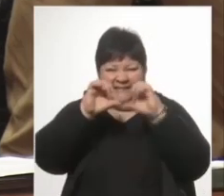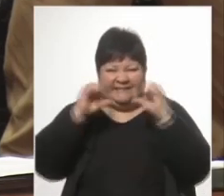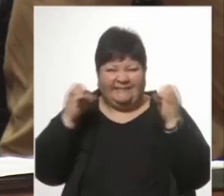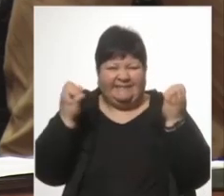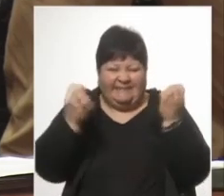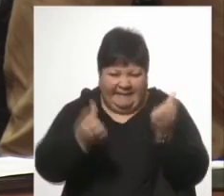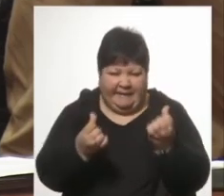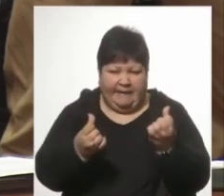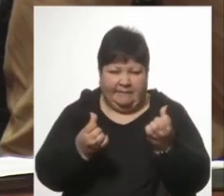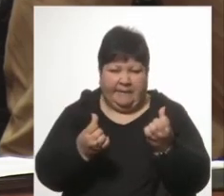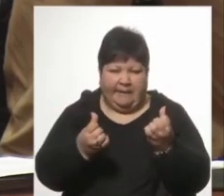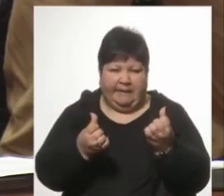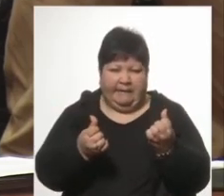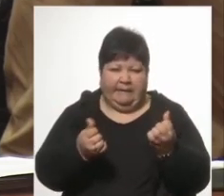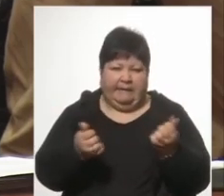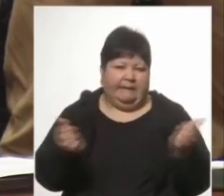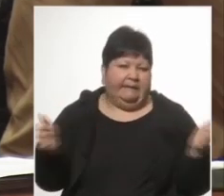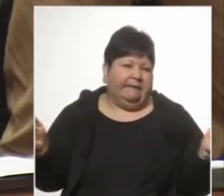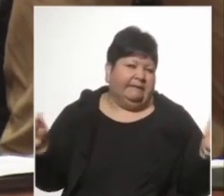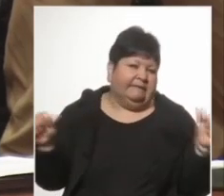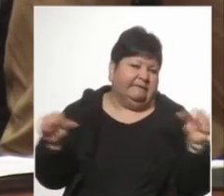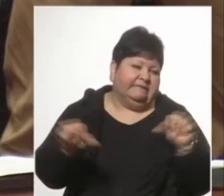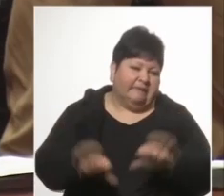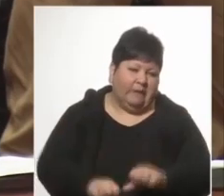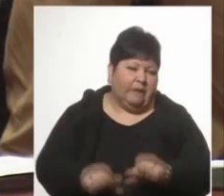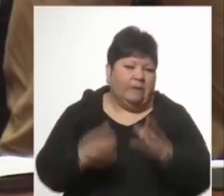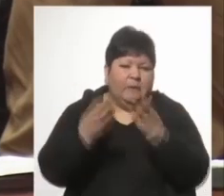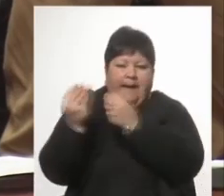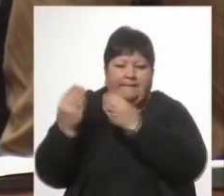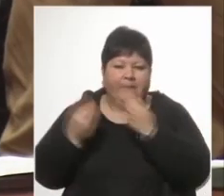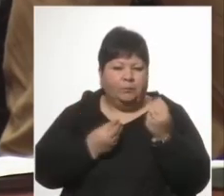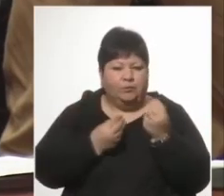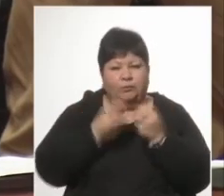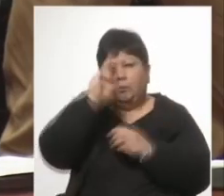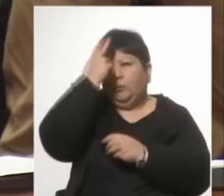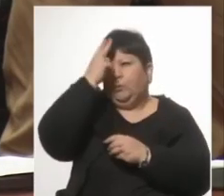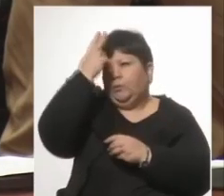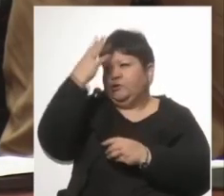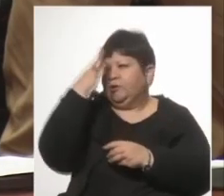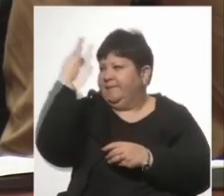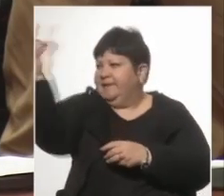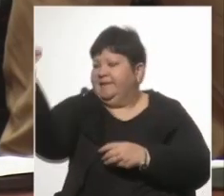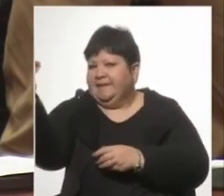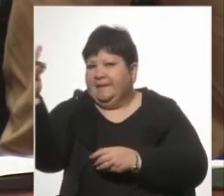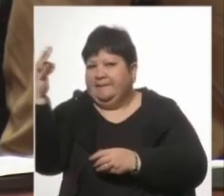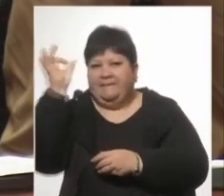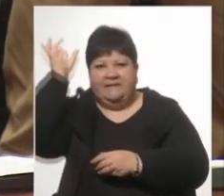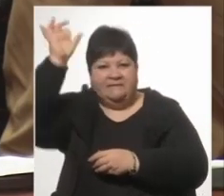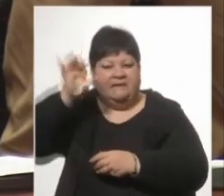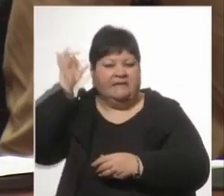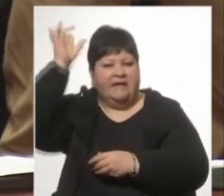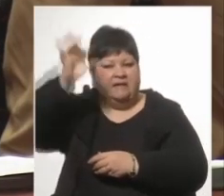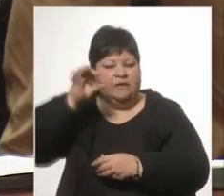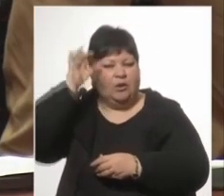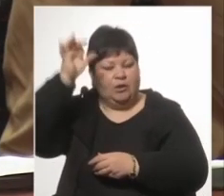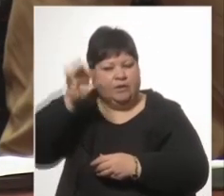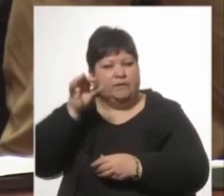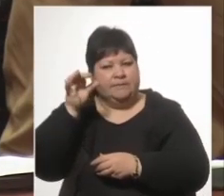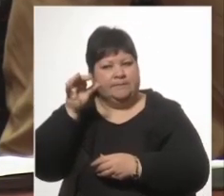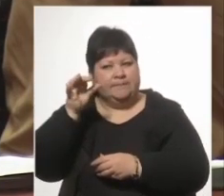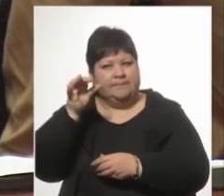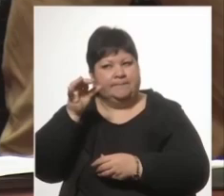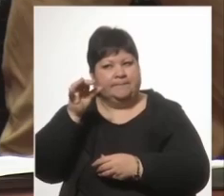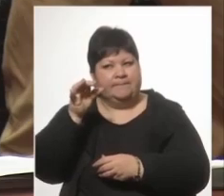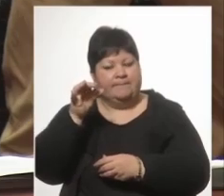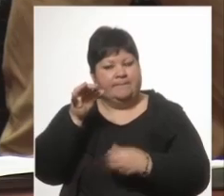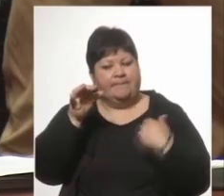defraudando así a un partido y a miles de uruguayos que me eligieron para ser su voz y